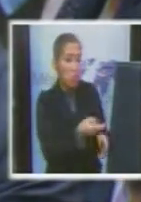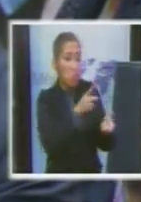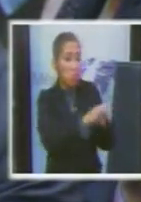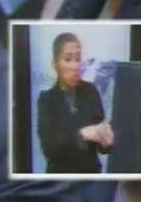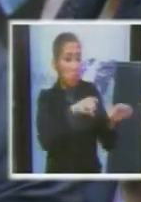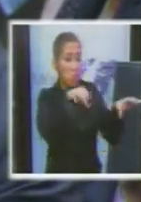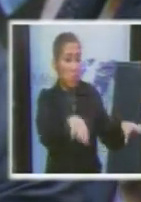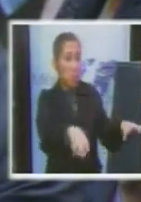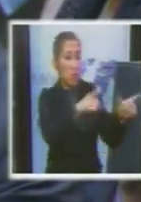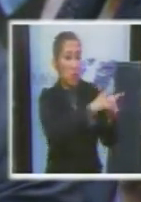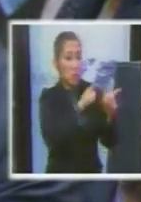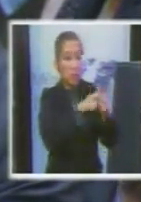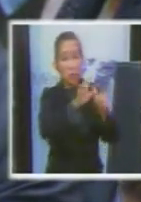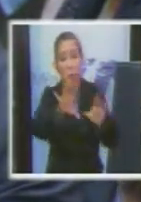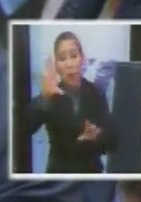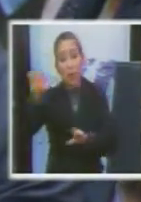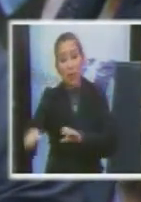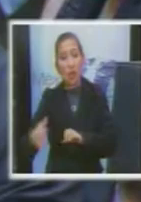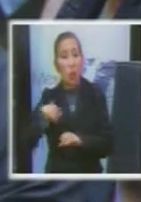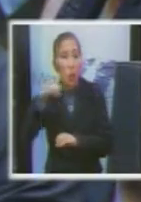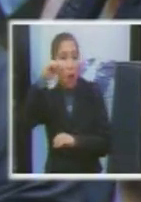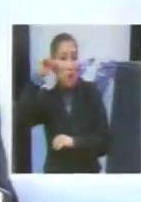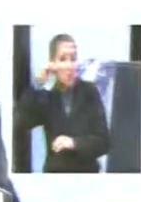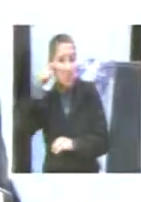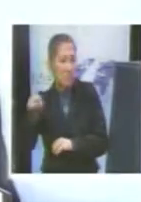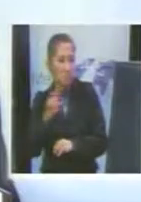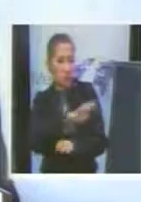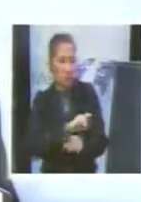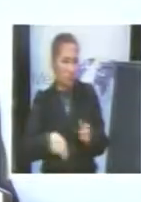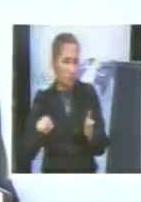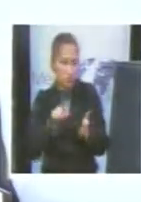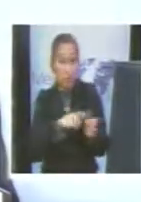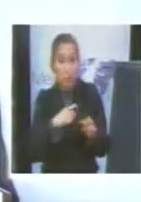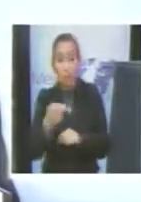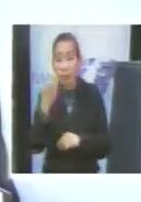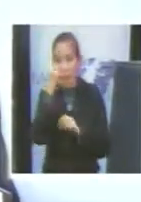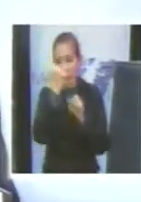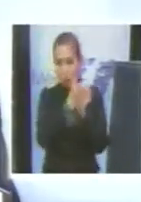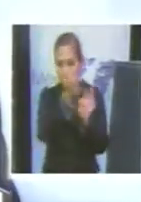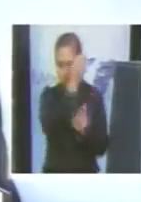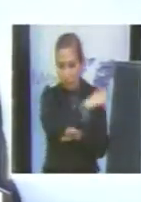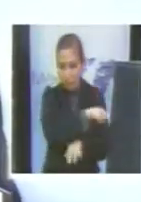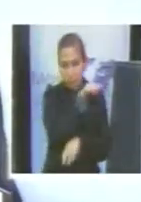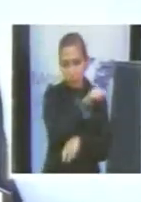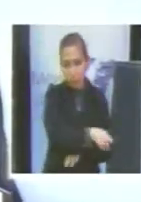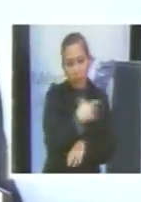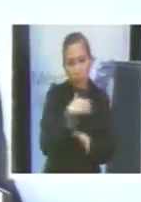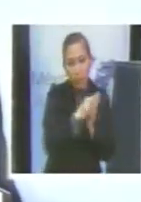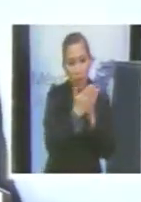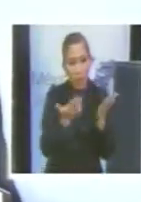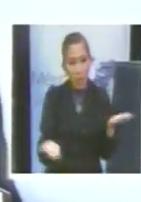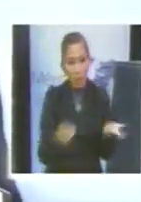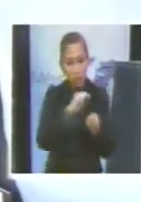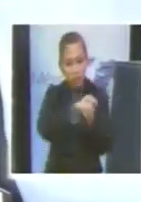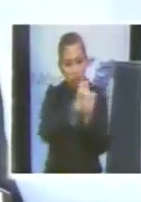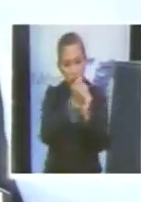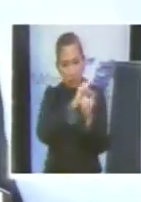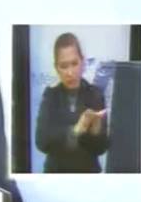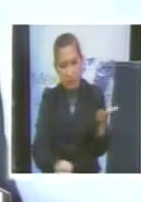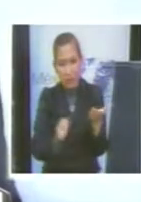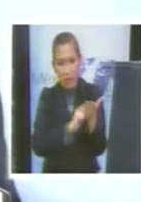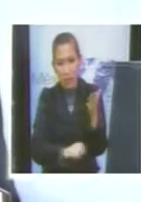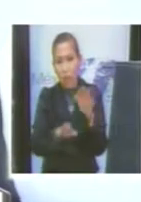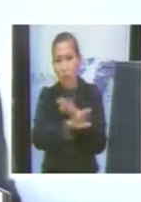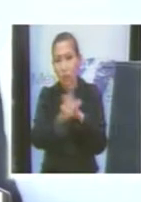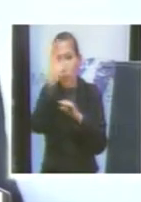estadounidense o los modelos africanos y asiáticos. Por esos años se tradujeron libros muy importantes en el Fondo de